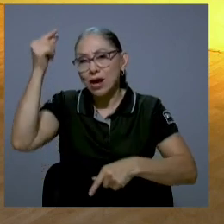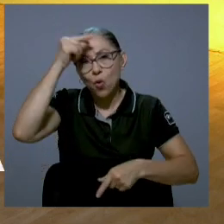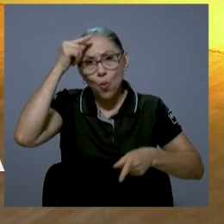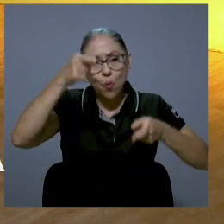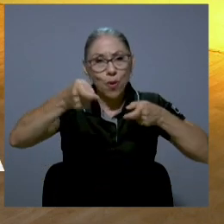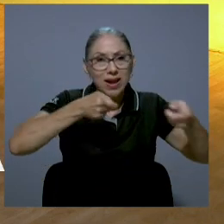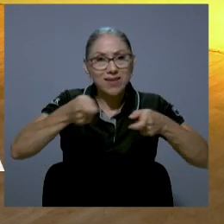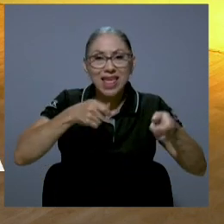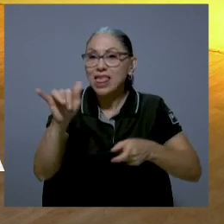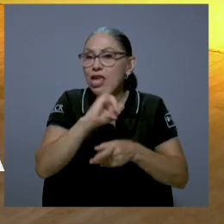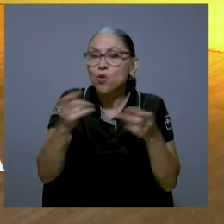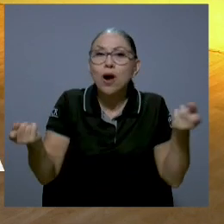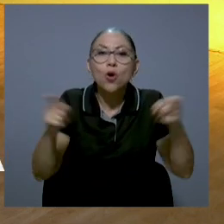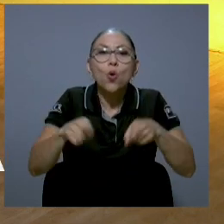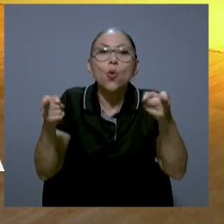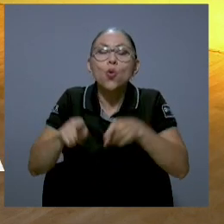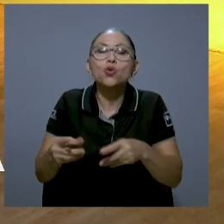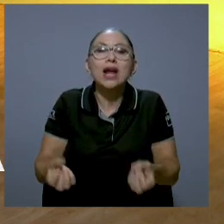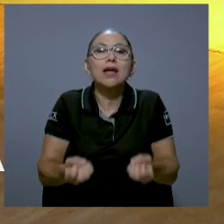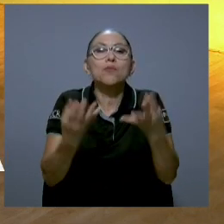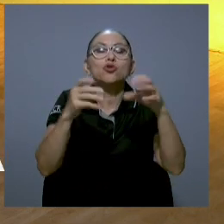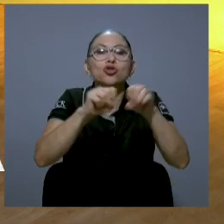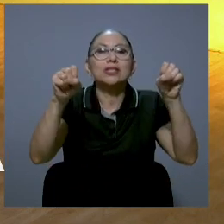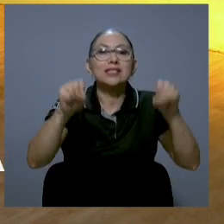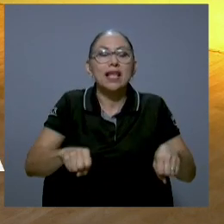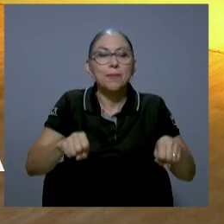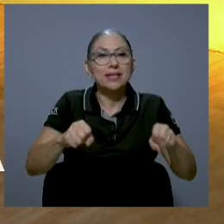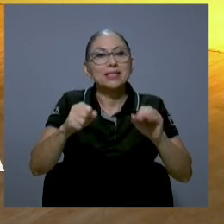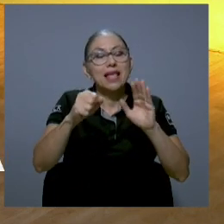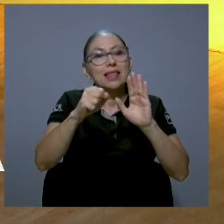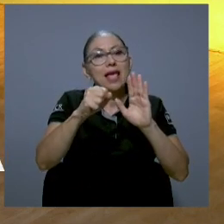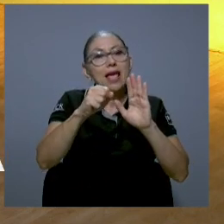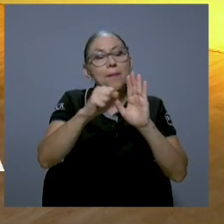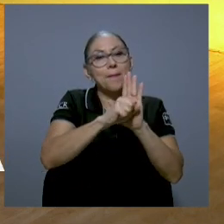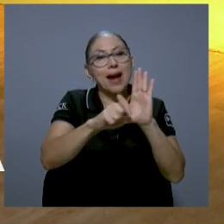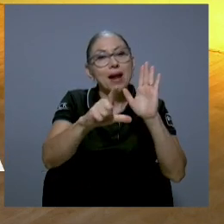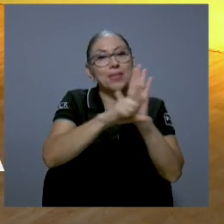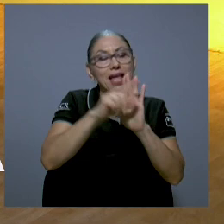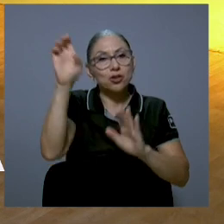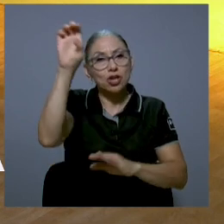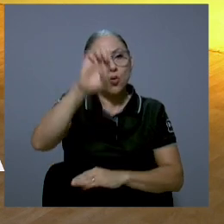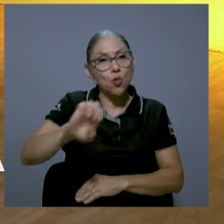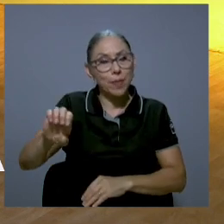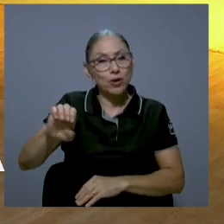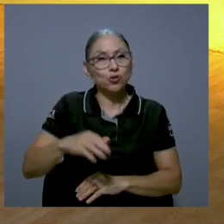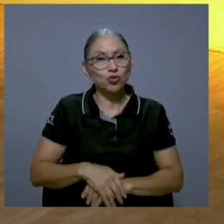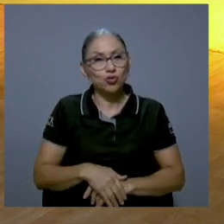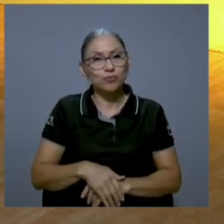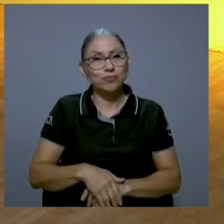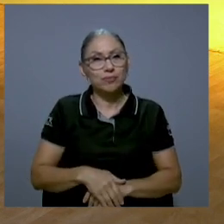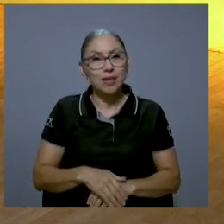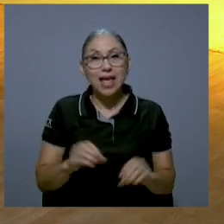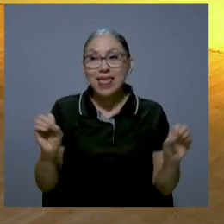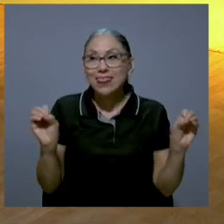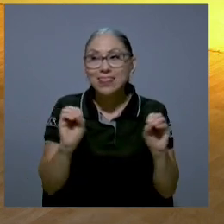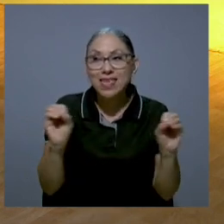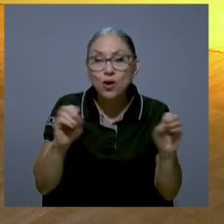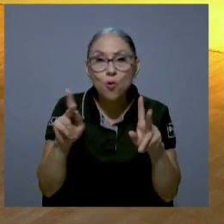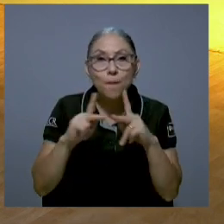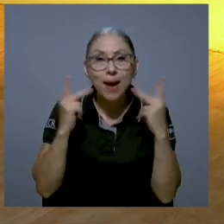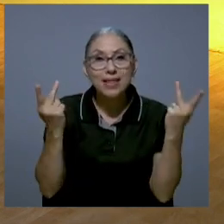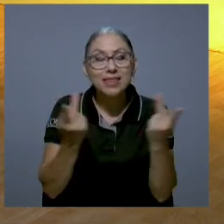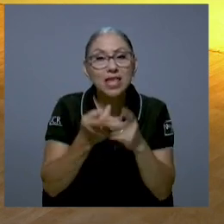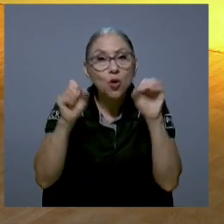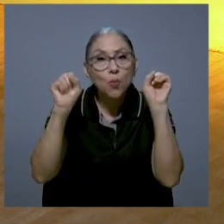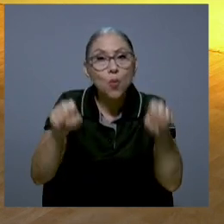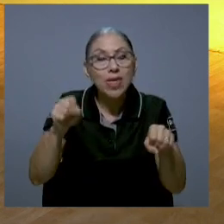ocurre en muchos de los regímenes parlamentarios europeos, en que ningún partido tiene la facultad de gobernar por sí